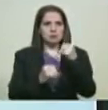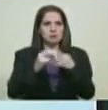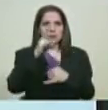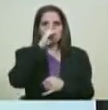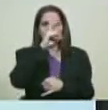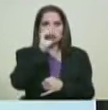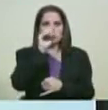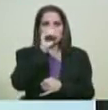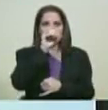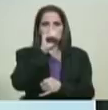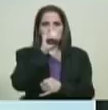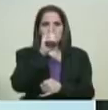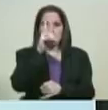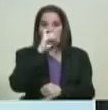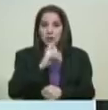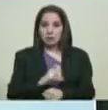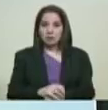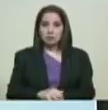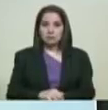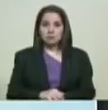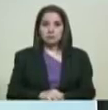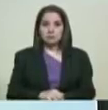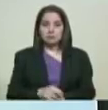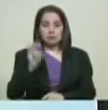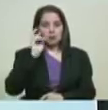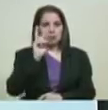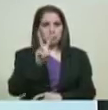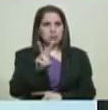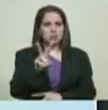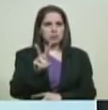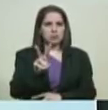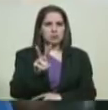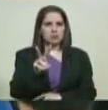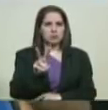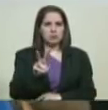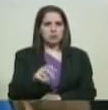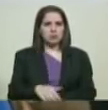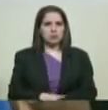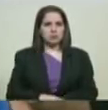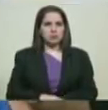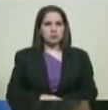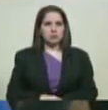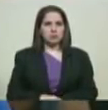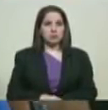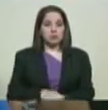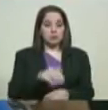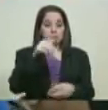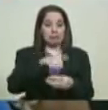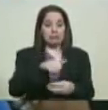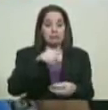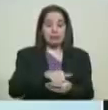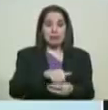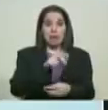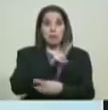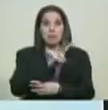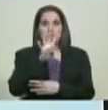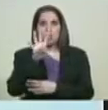habiendo visto con esta elección, 24